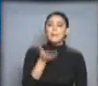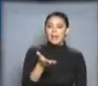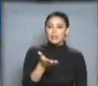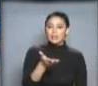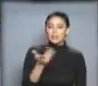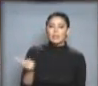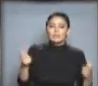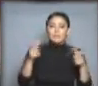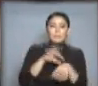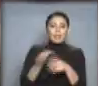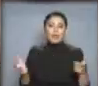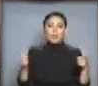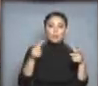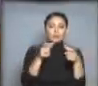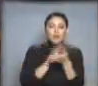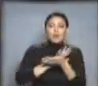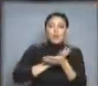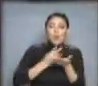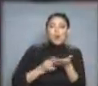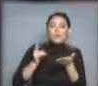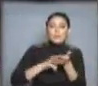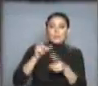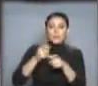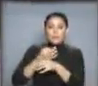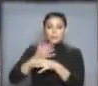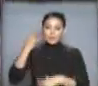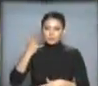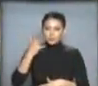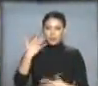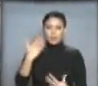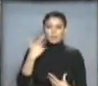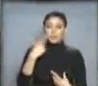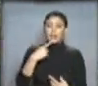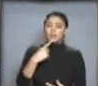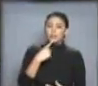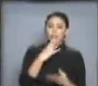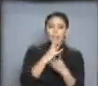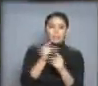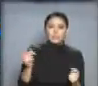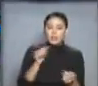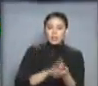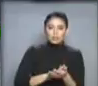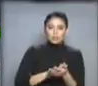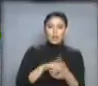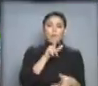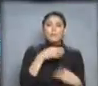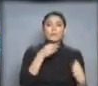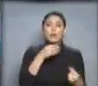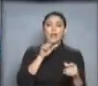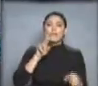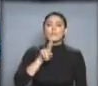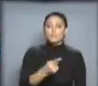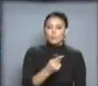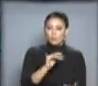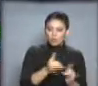nueva junta médica con expertos de parte y forenses para despejar dudas acerca de las causas de la muerte